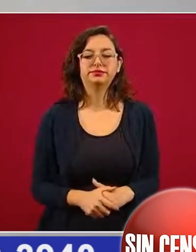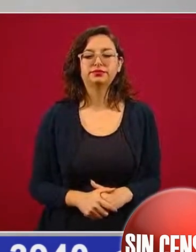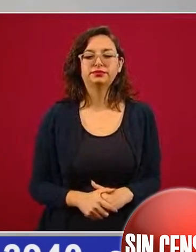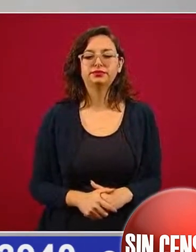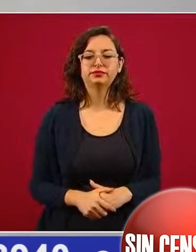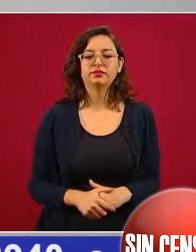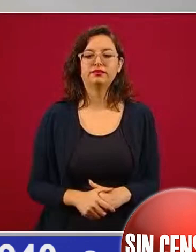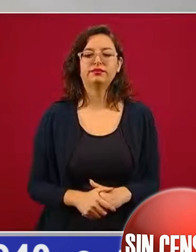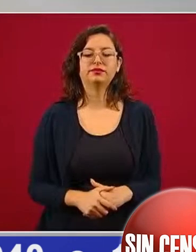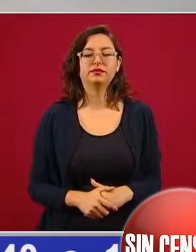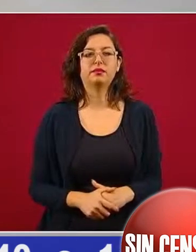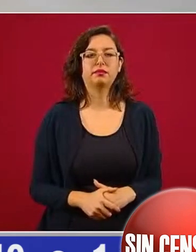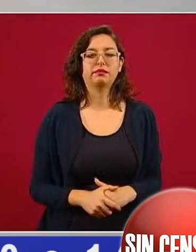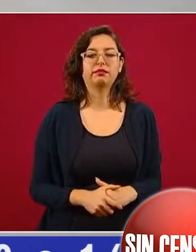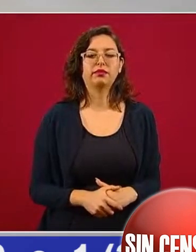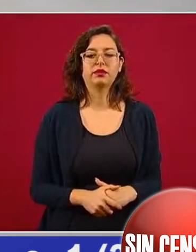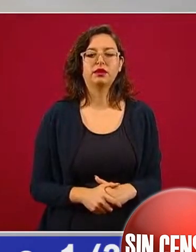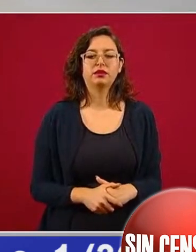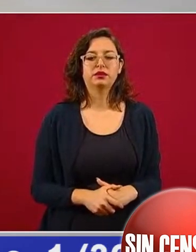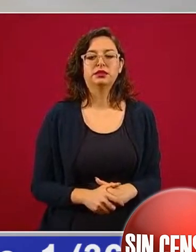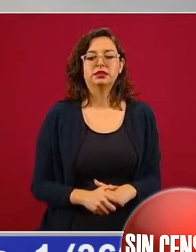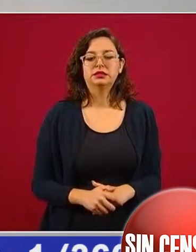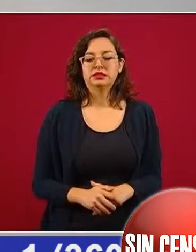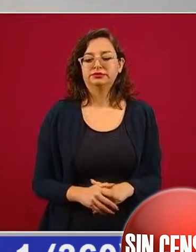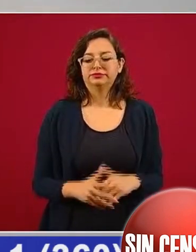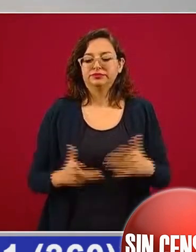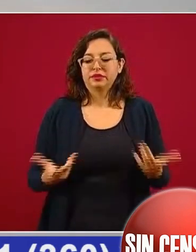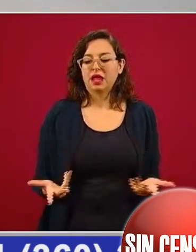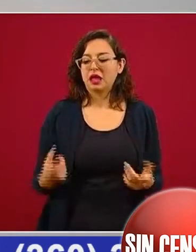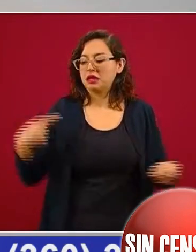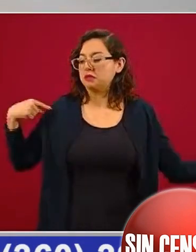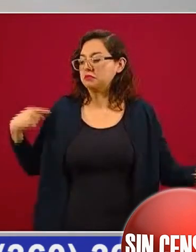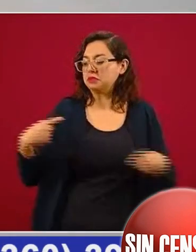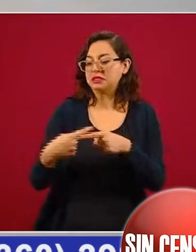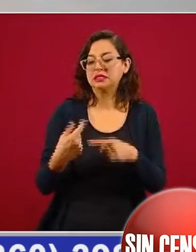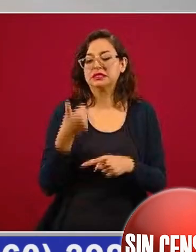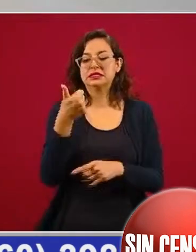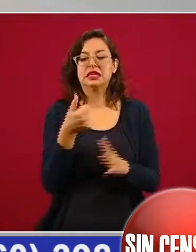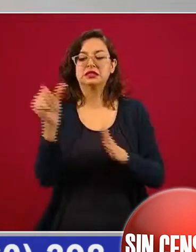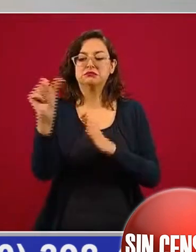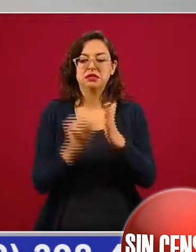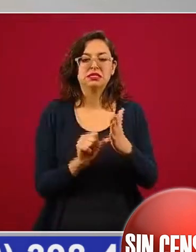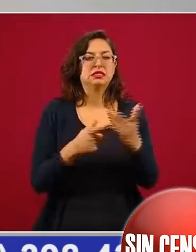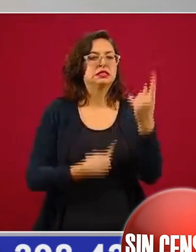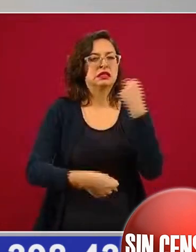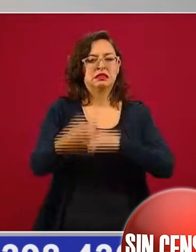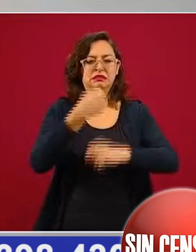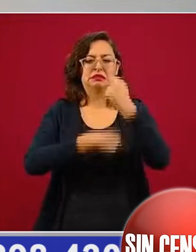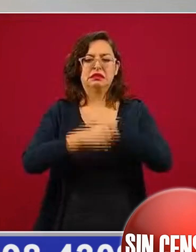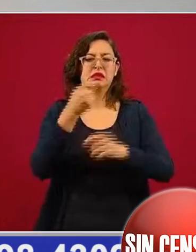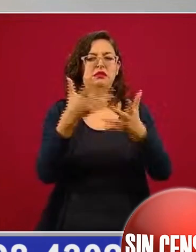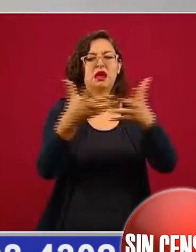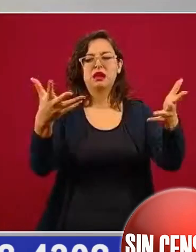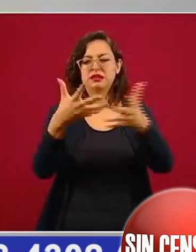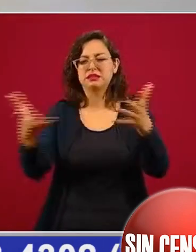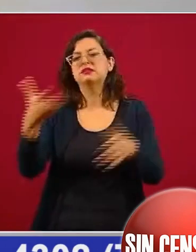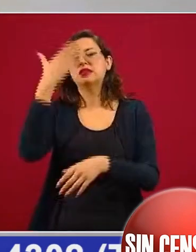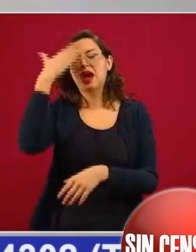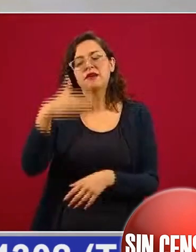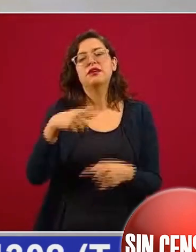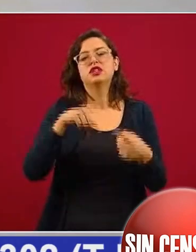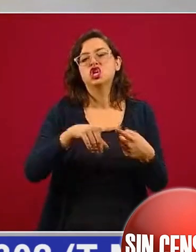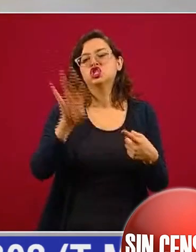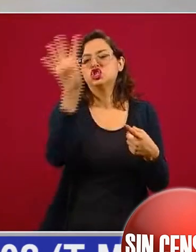sí, en términos generales, vendieron las tiendas de autoservicio. Estamos hablando de Soriana,